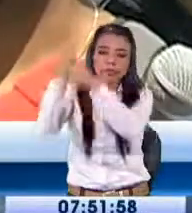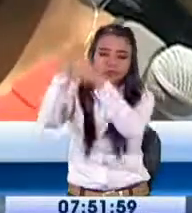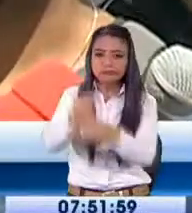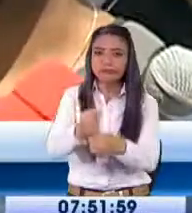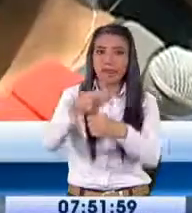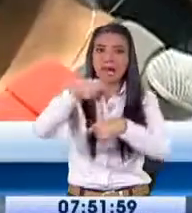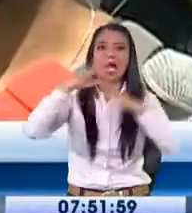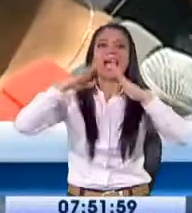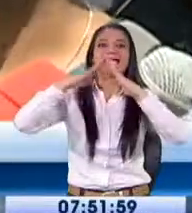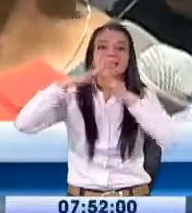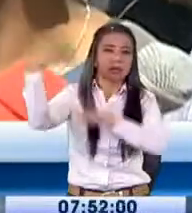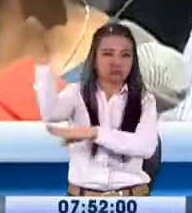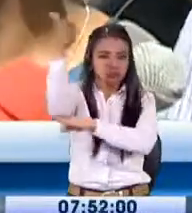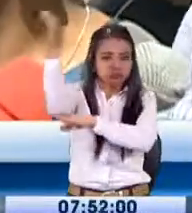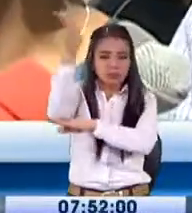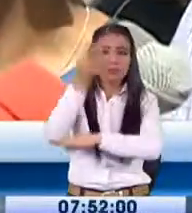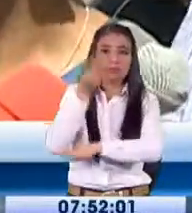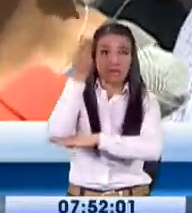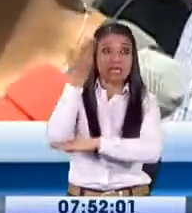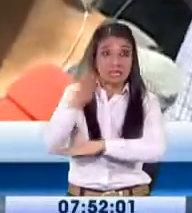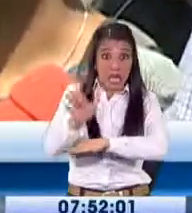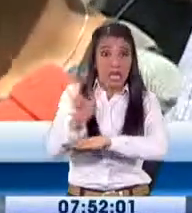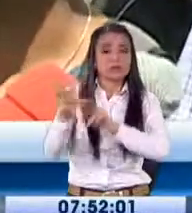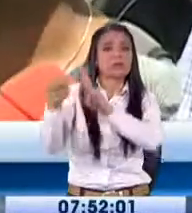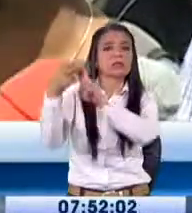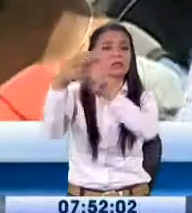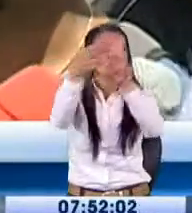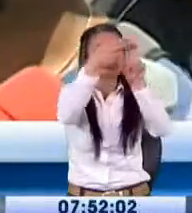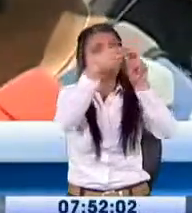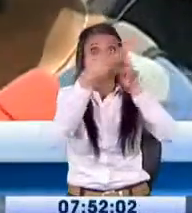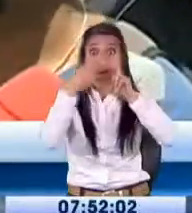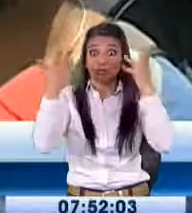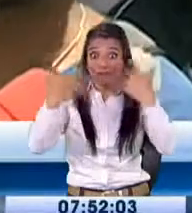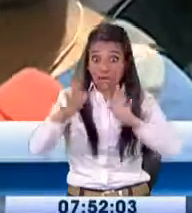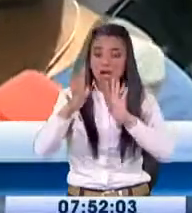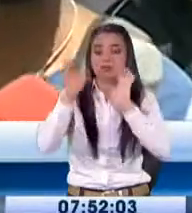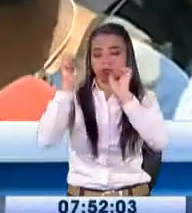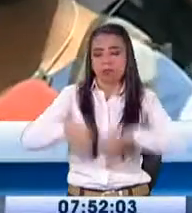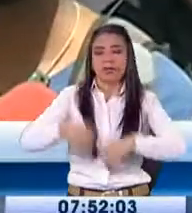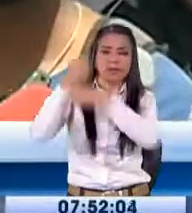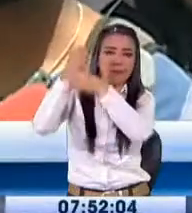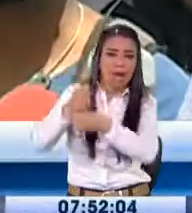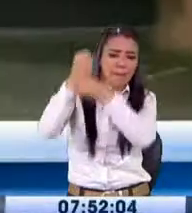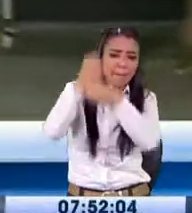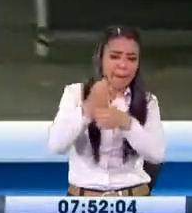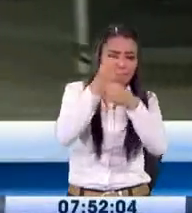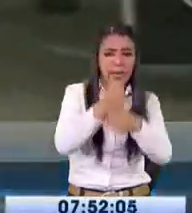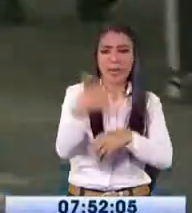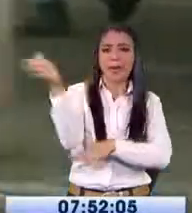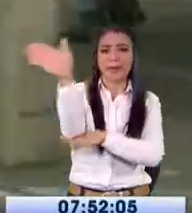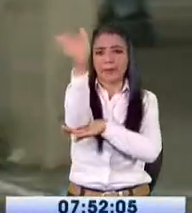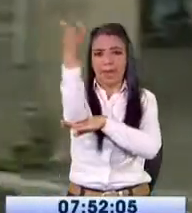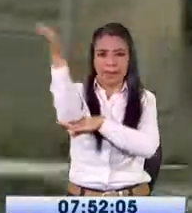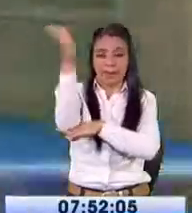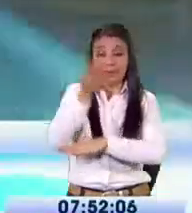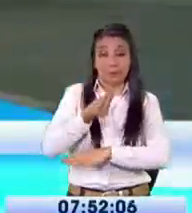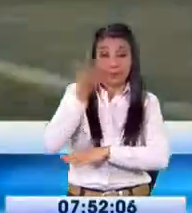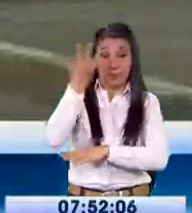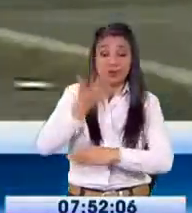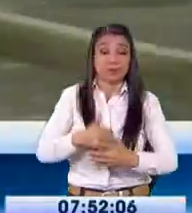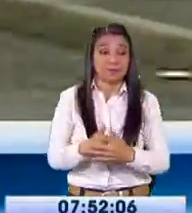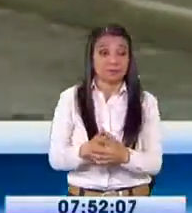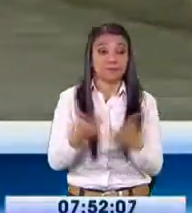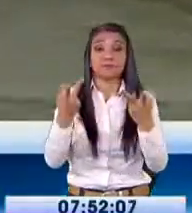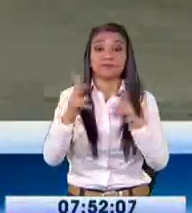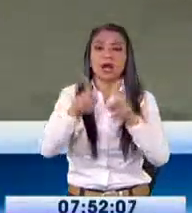especial. Por lo tanto, ese censo ya se ha levantado y en función de aquello iremos colocando estas banderas blancas. Se trabajará también en la